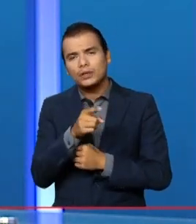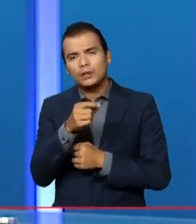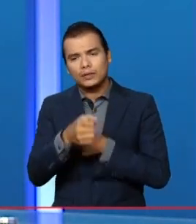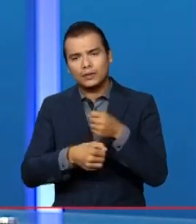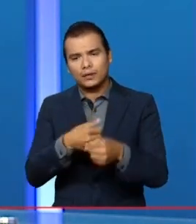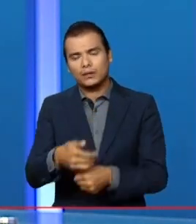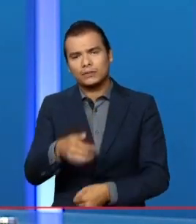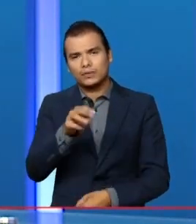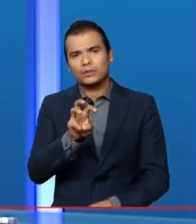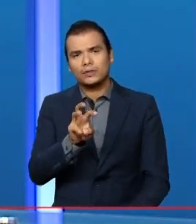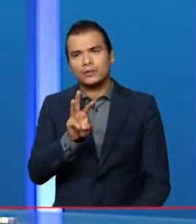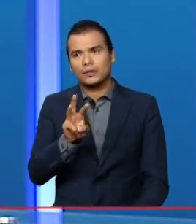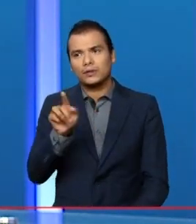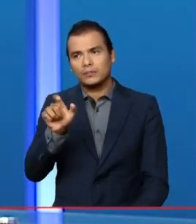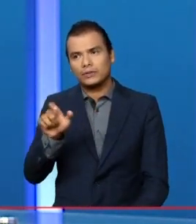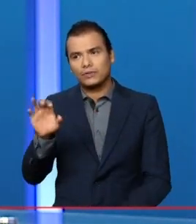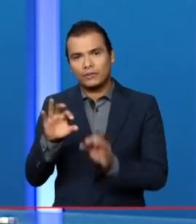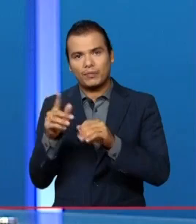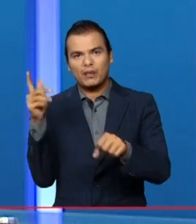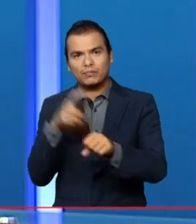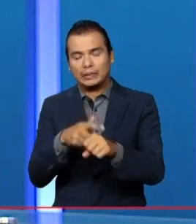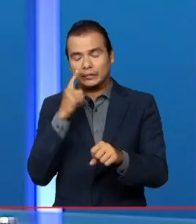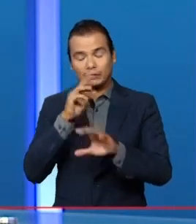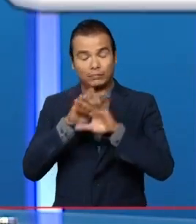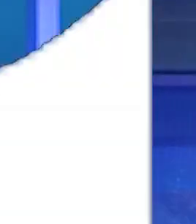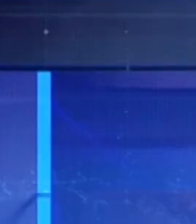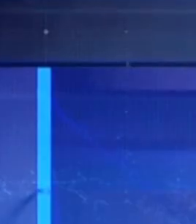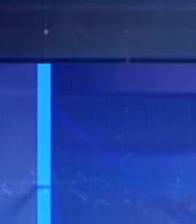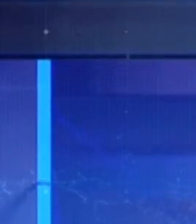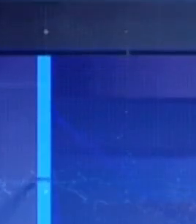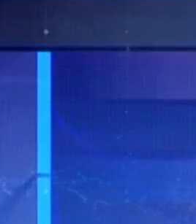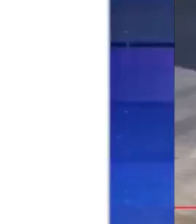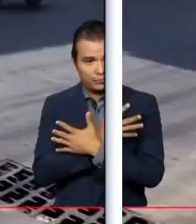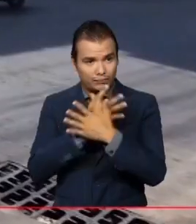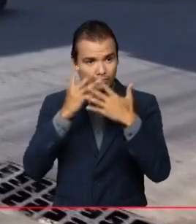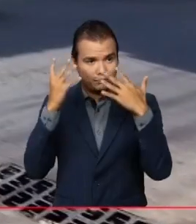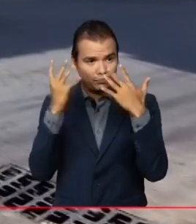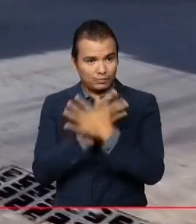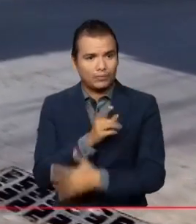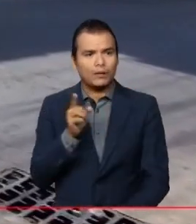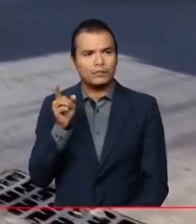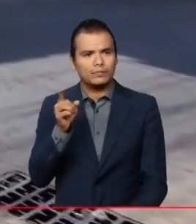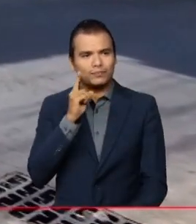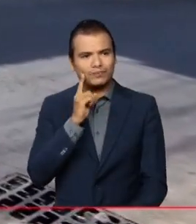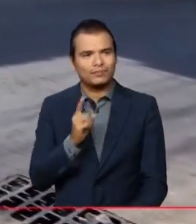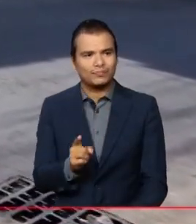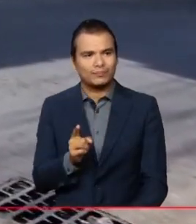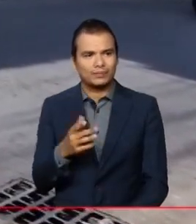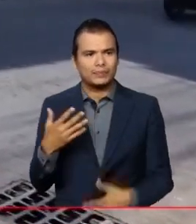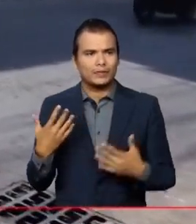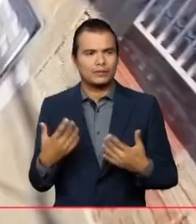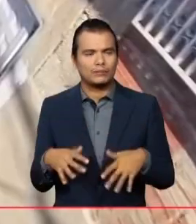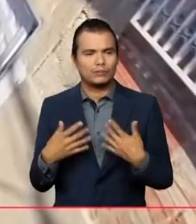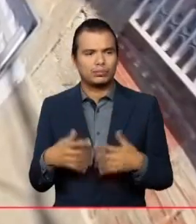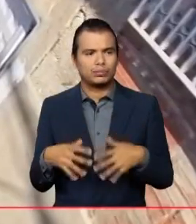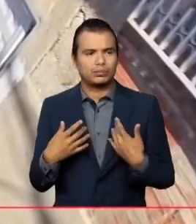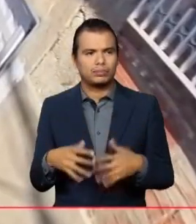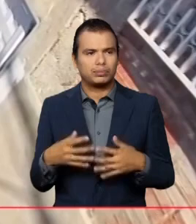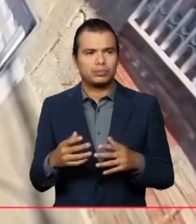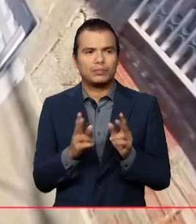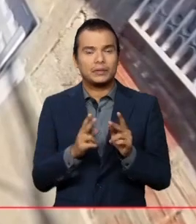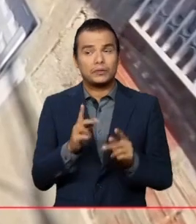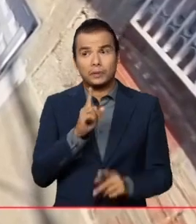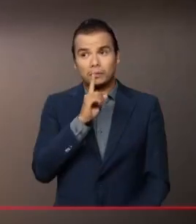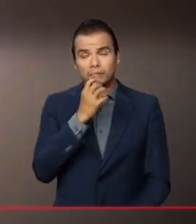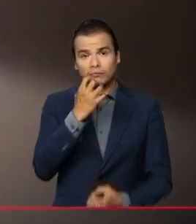de 83 años prendió las alarmas esta vez el y La indiferencia se dejaron de lado para